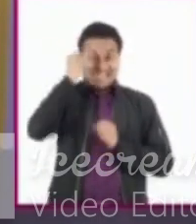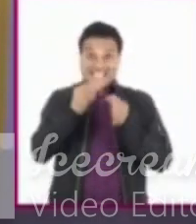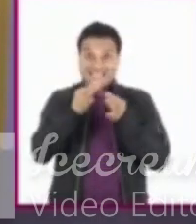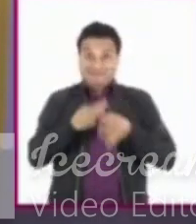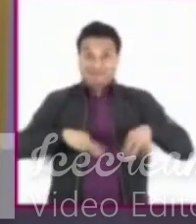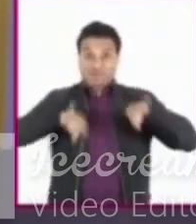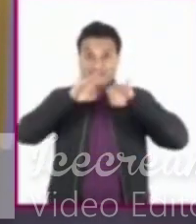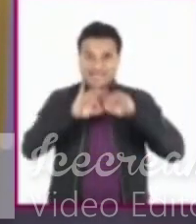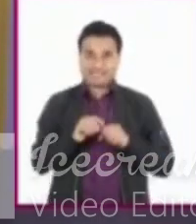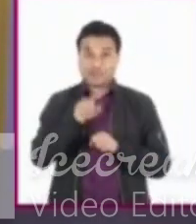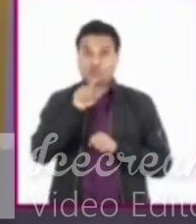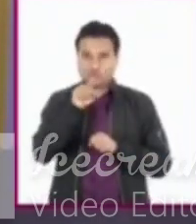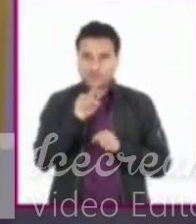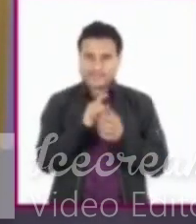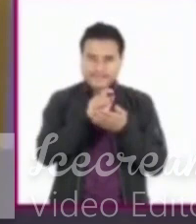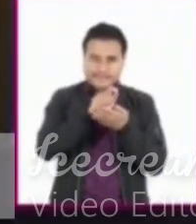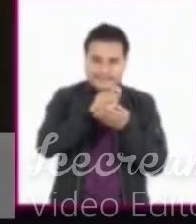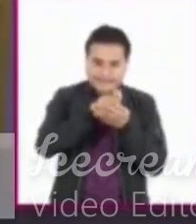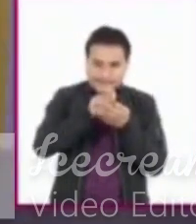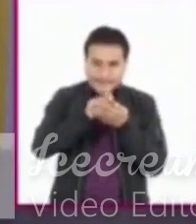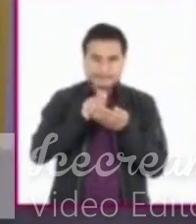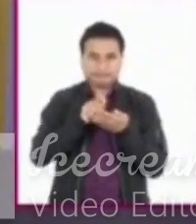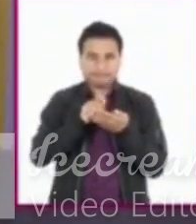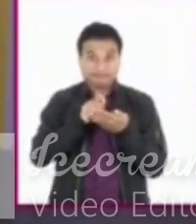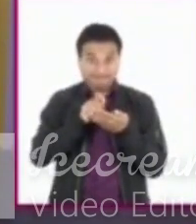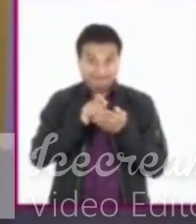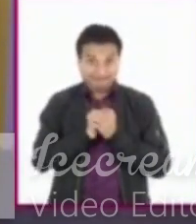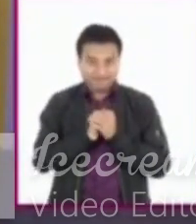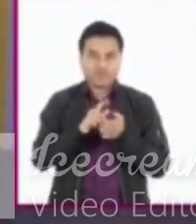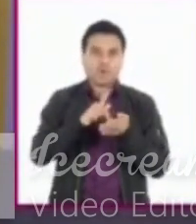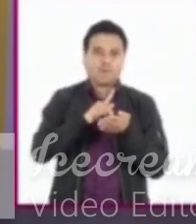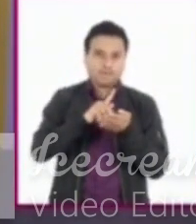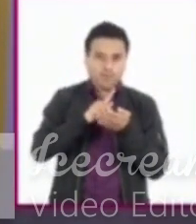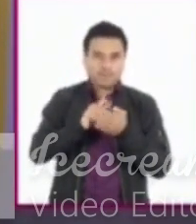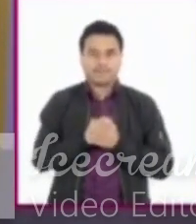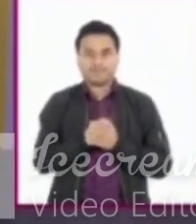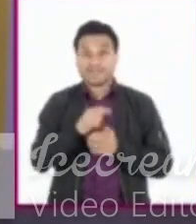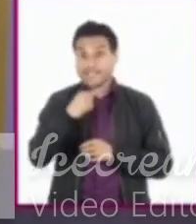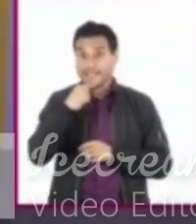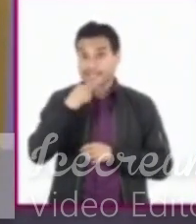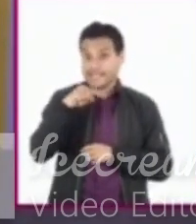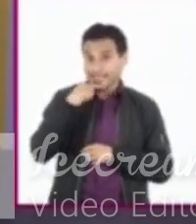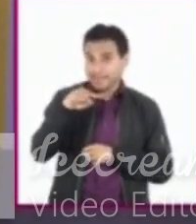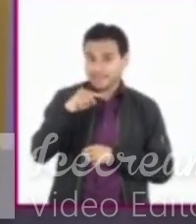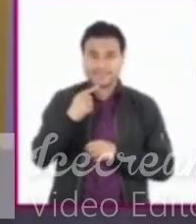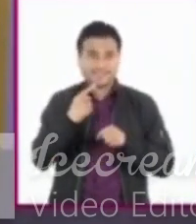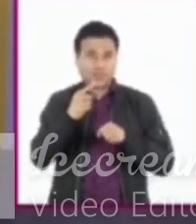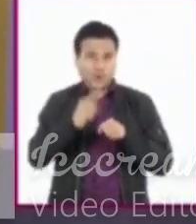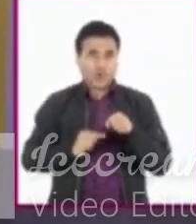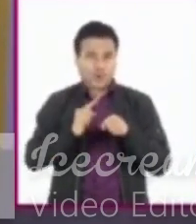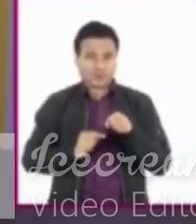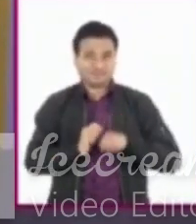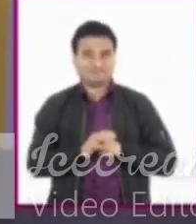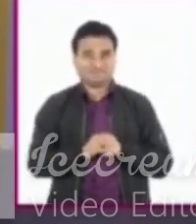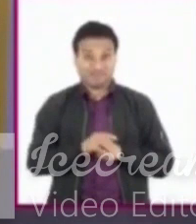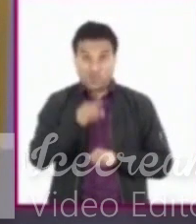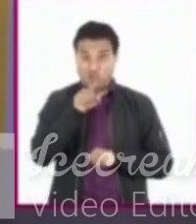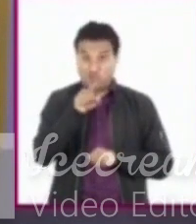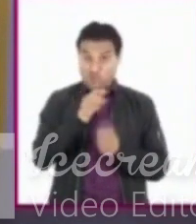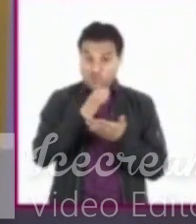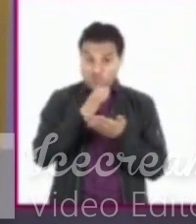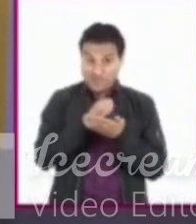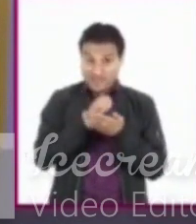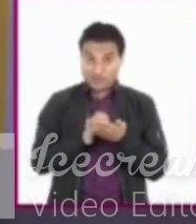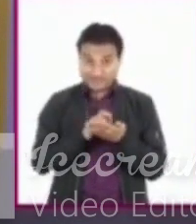la asignatura Ciencias Química, bolígrafos, lápiz, colores. En sus cuadernos,